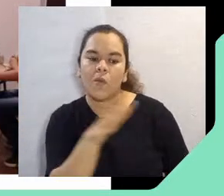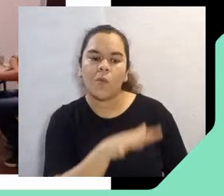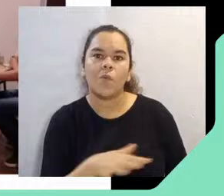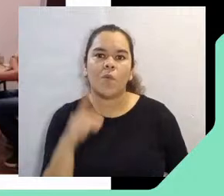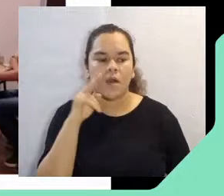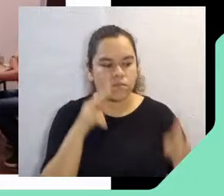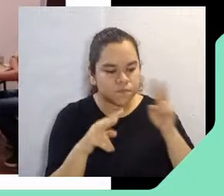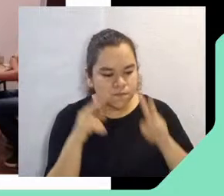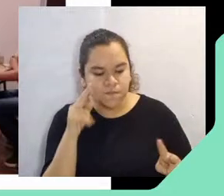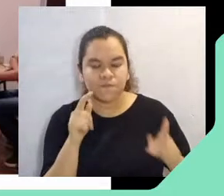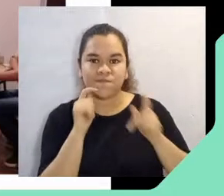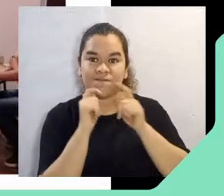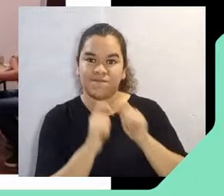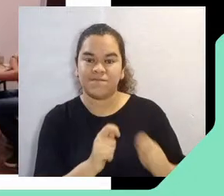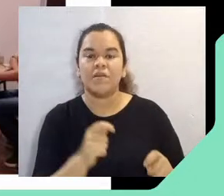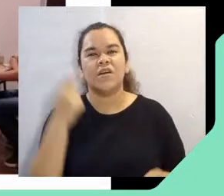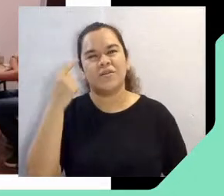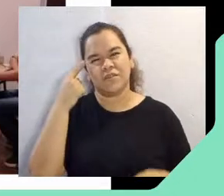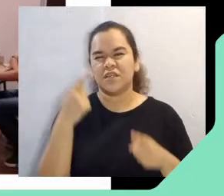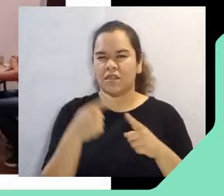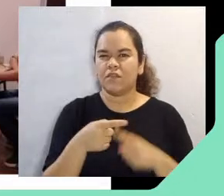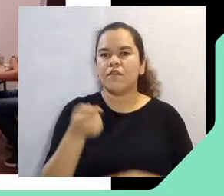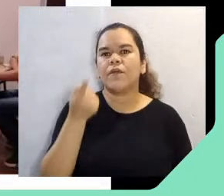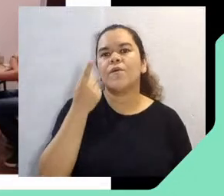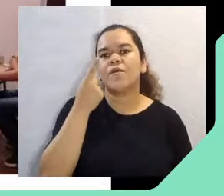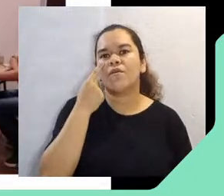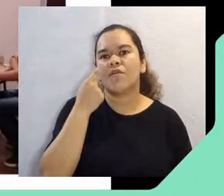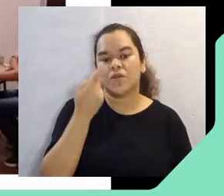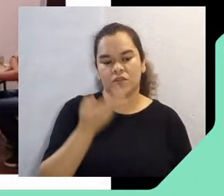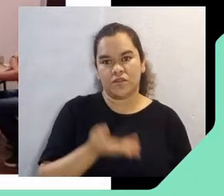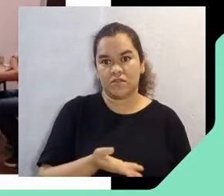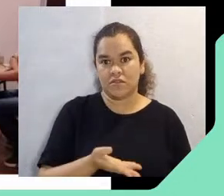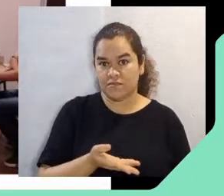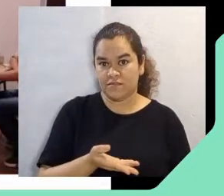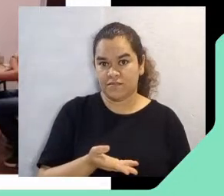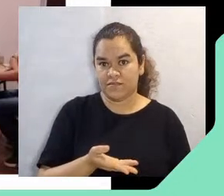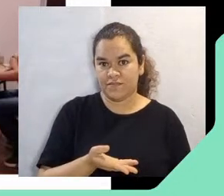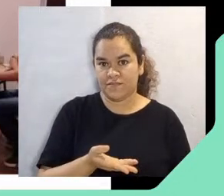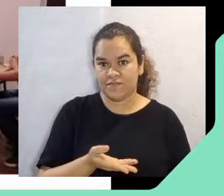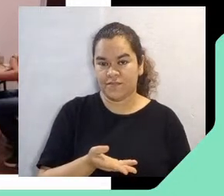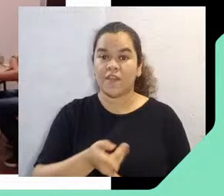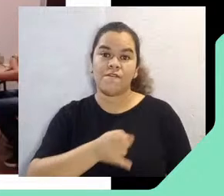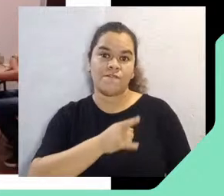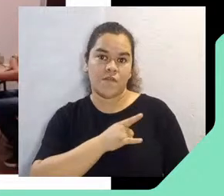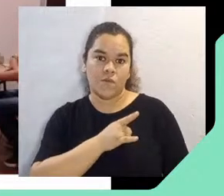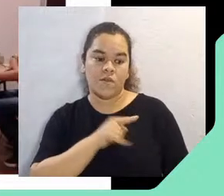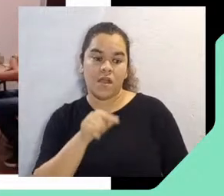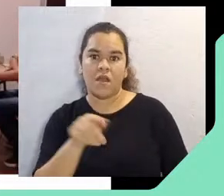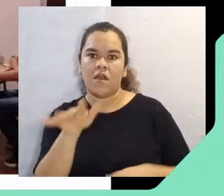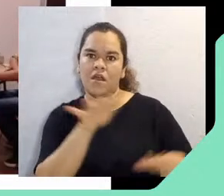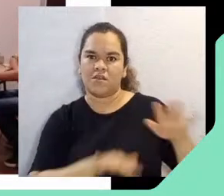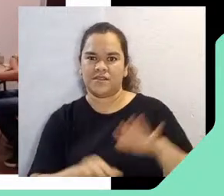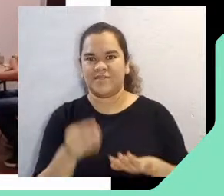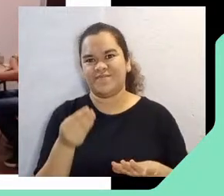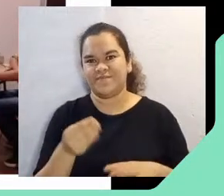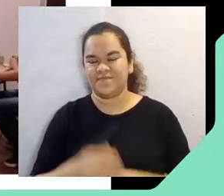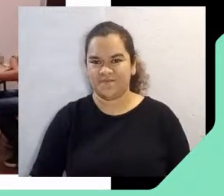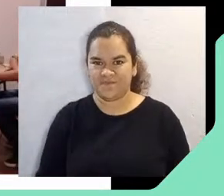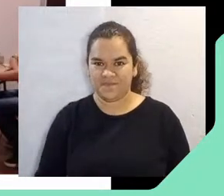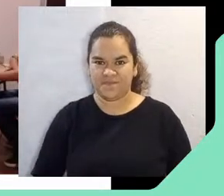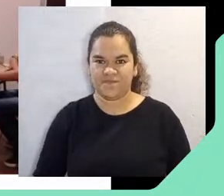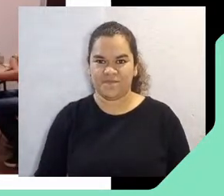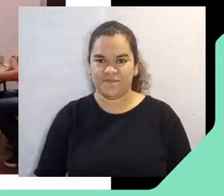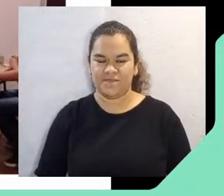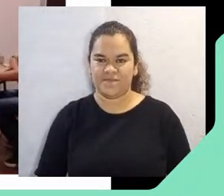todo tratamos de que se conozca todo lo que se hace en nuestra facultad en esta carrera.